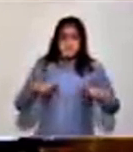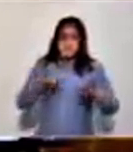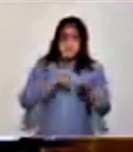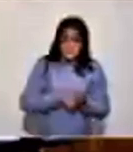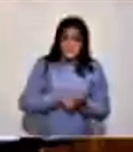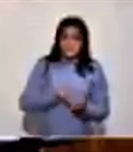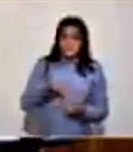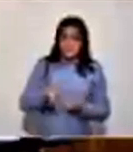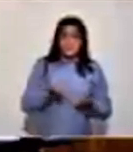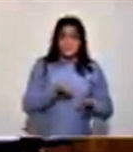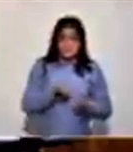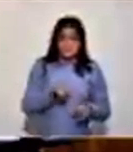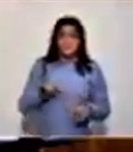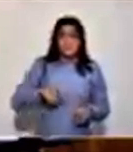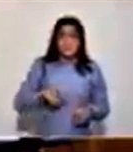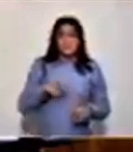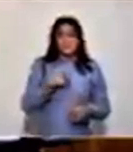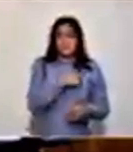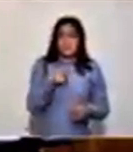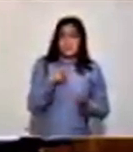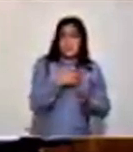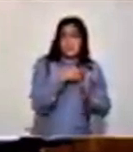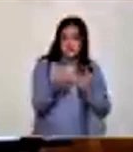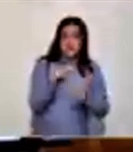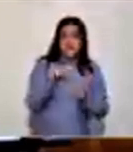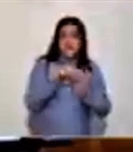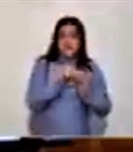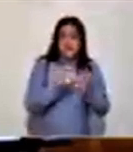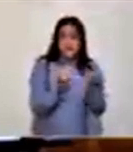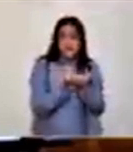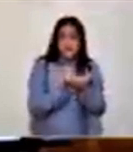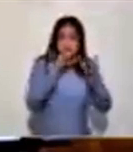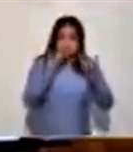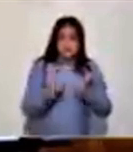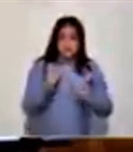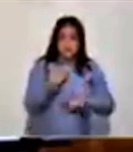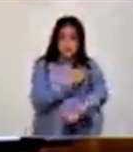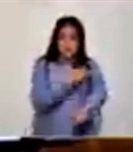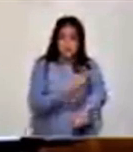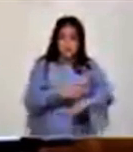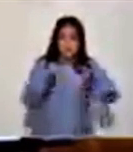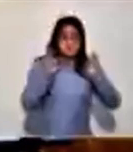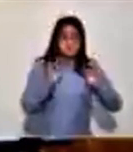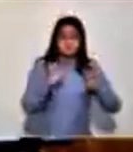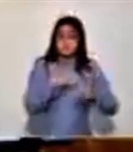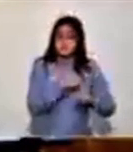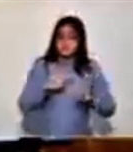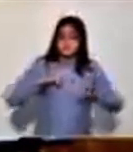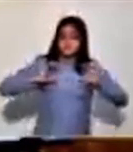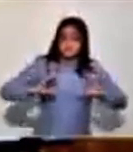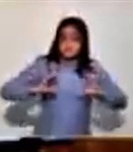públicos tenemos que ser ejemplo público de un comportamiento honesto,